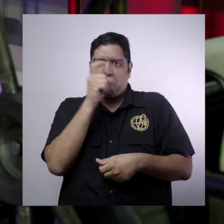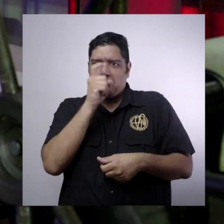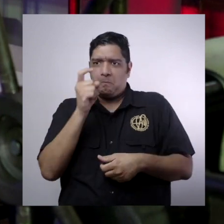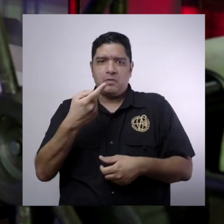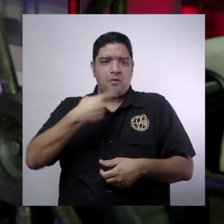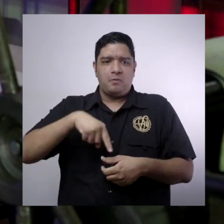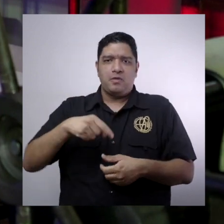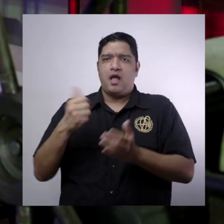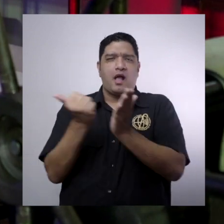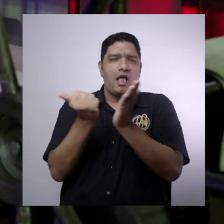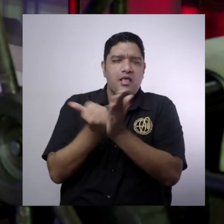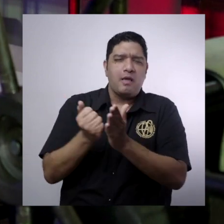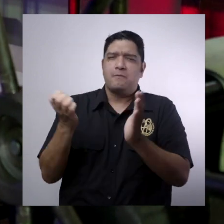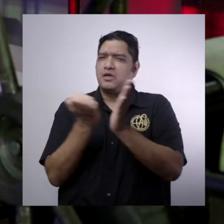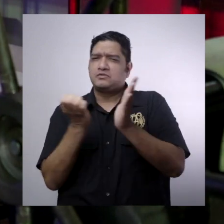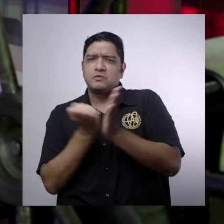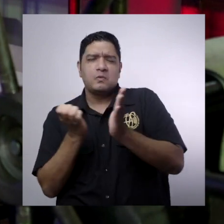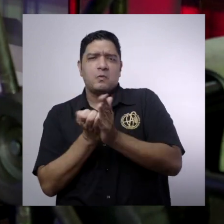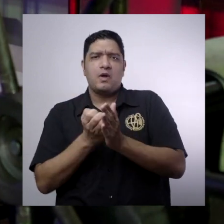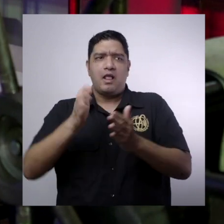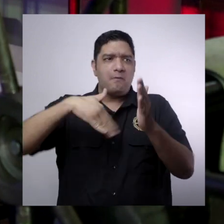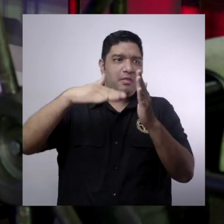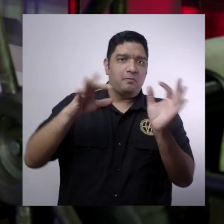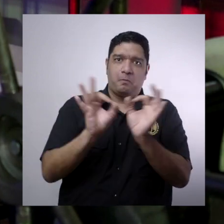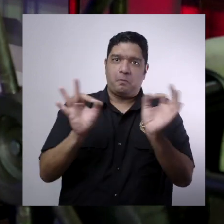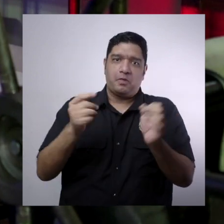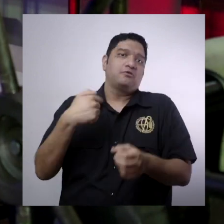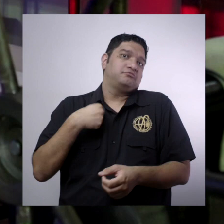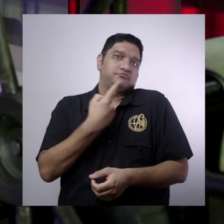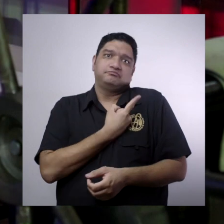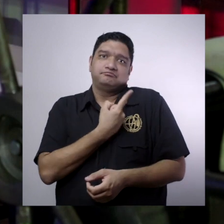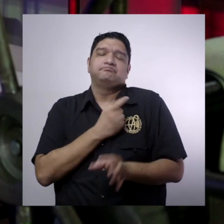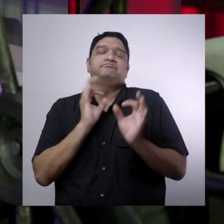Eso fue aproximadamente en el año